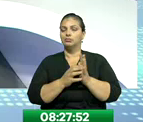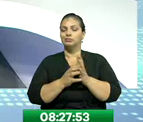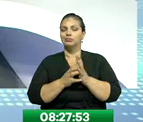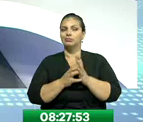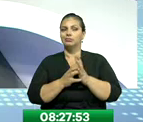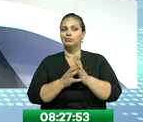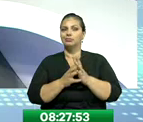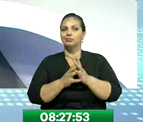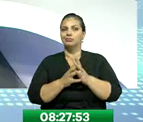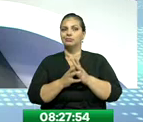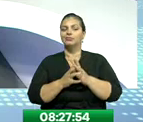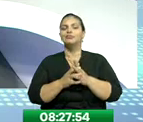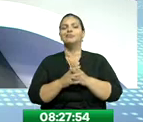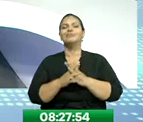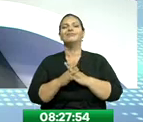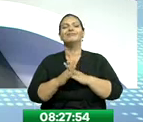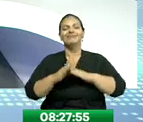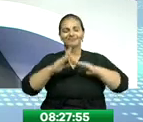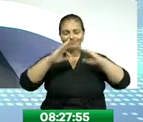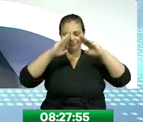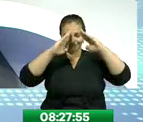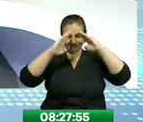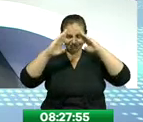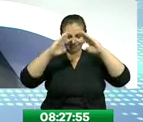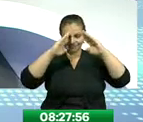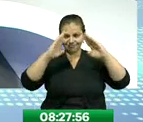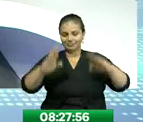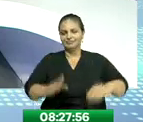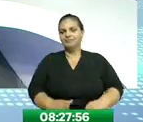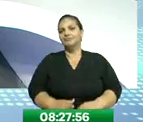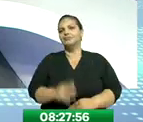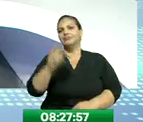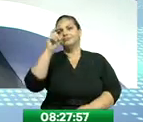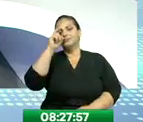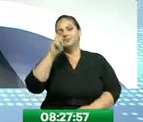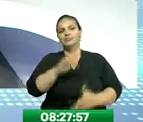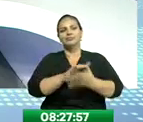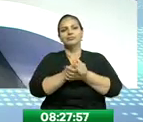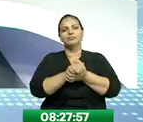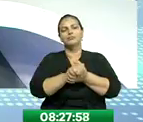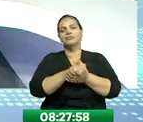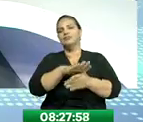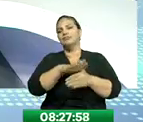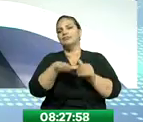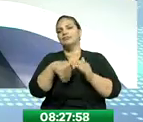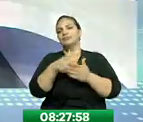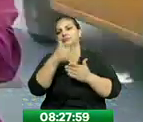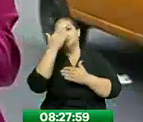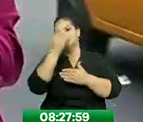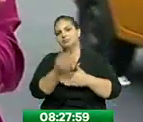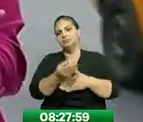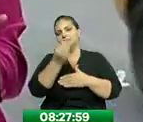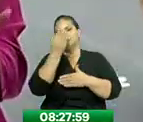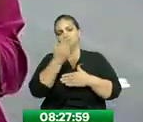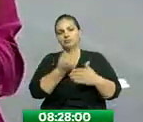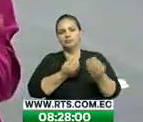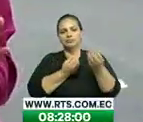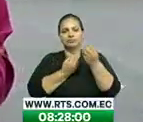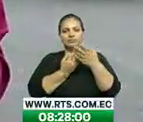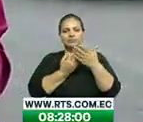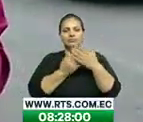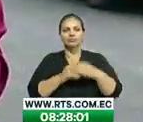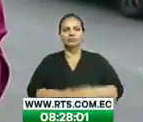Buenos días. ¿Qué tal, querido Huguito? Buenos días, amigos televidentes. Les comento, hace un par de horas aproximadamente se registró